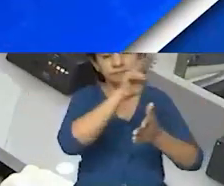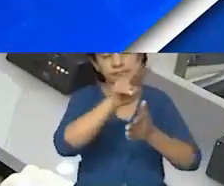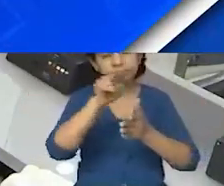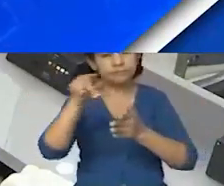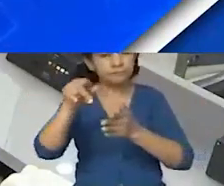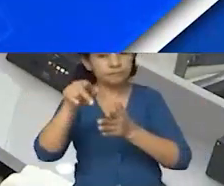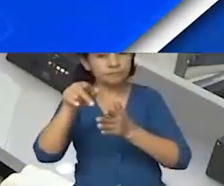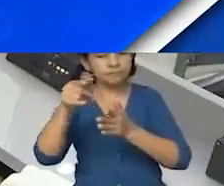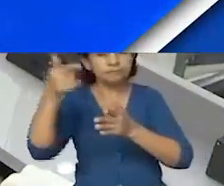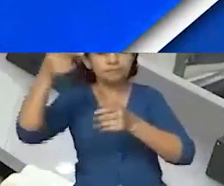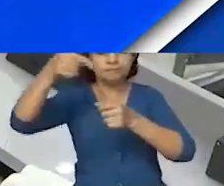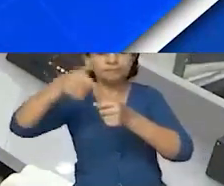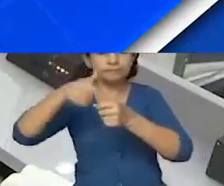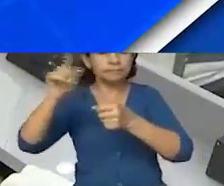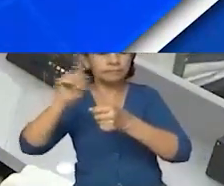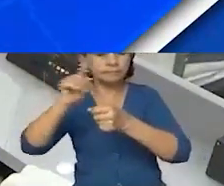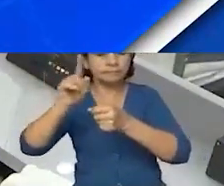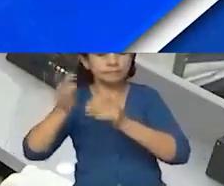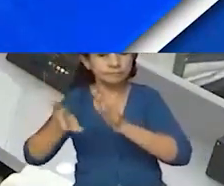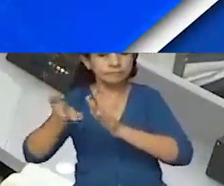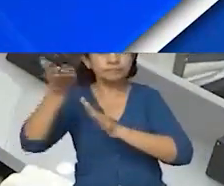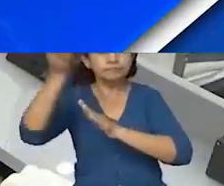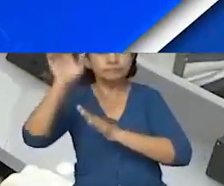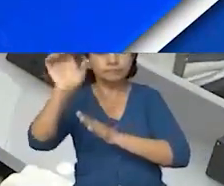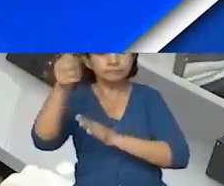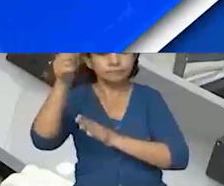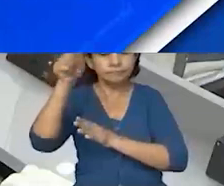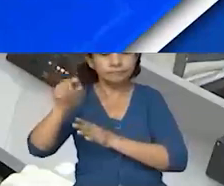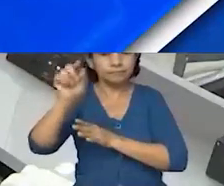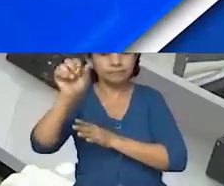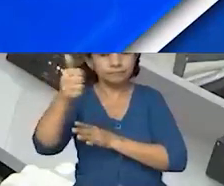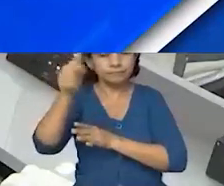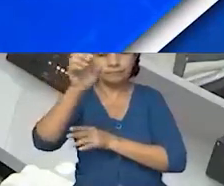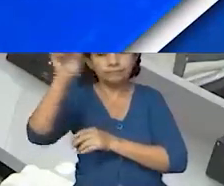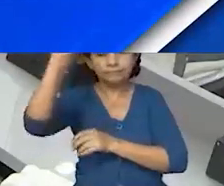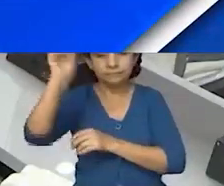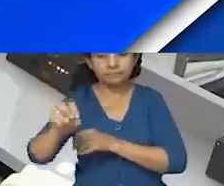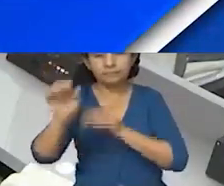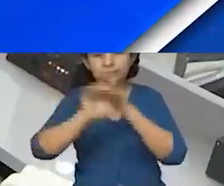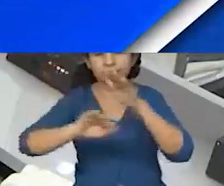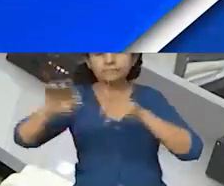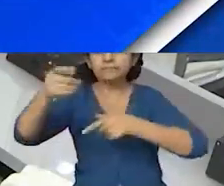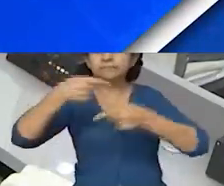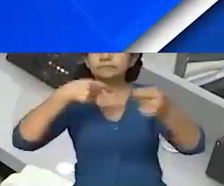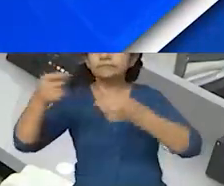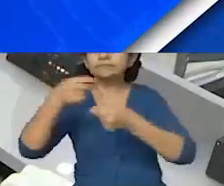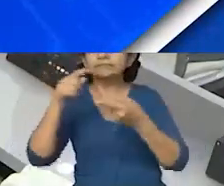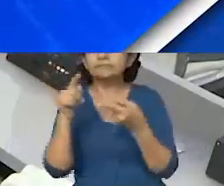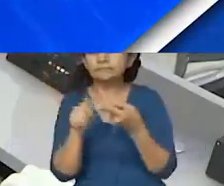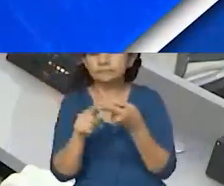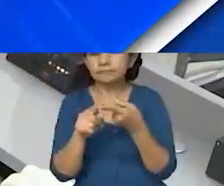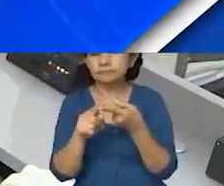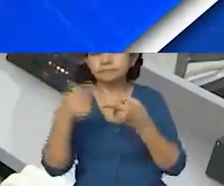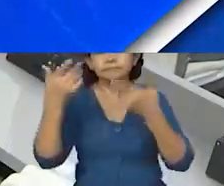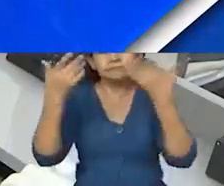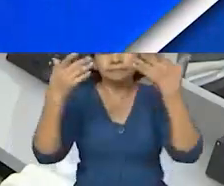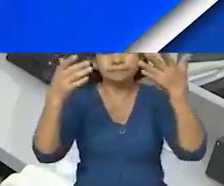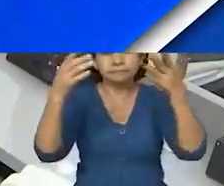ciudad de Tipitapa, 25.5 millones. Y construcción del sistema de alcantarillado sanitario en las localidades del departamento de